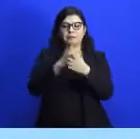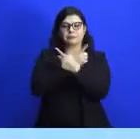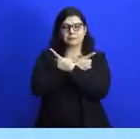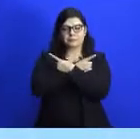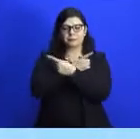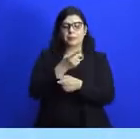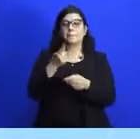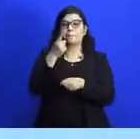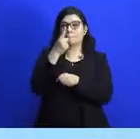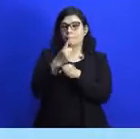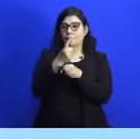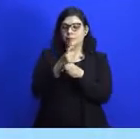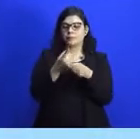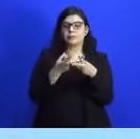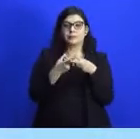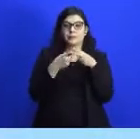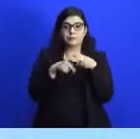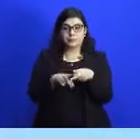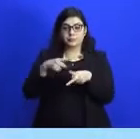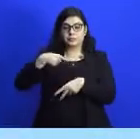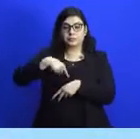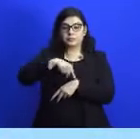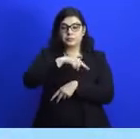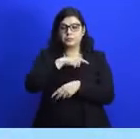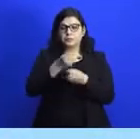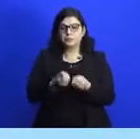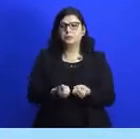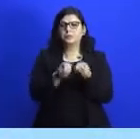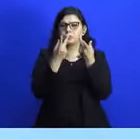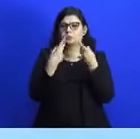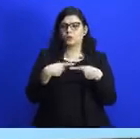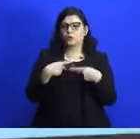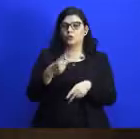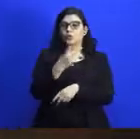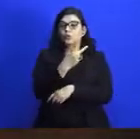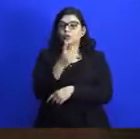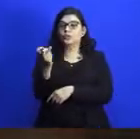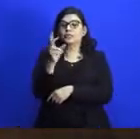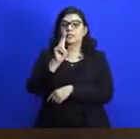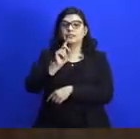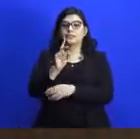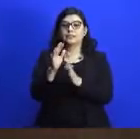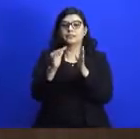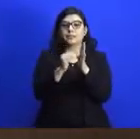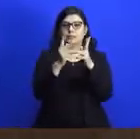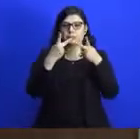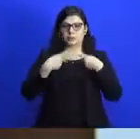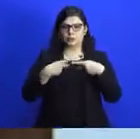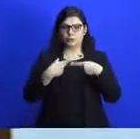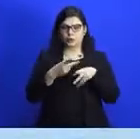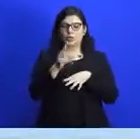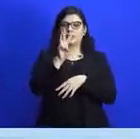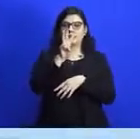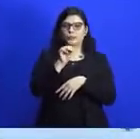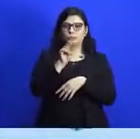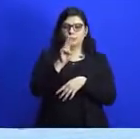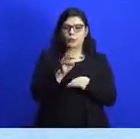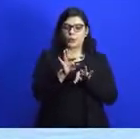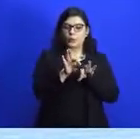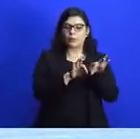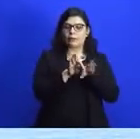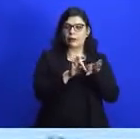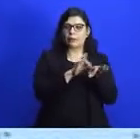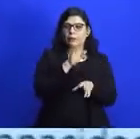nosotros. Somos más de 230 mil asociados y asociadas en México